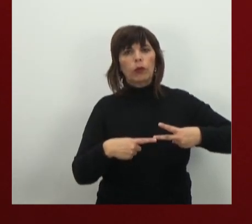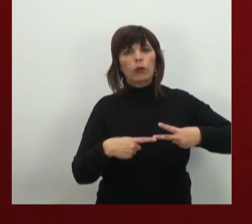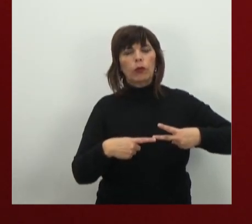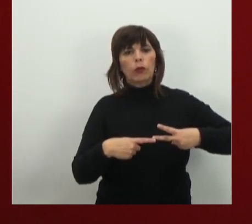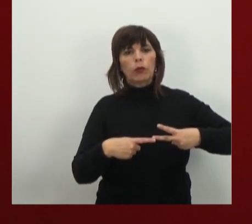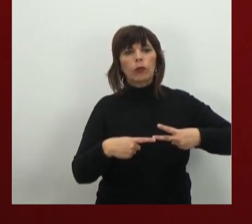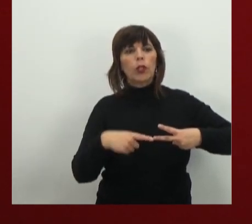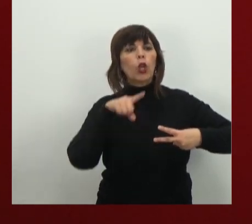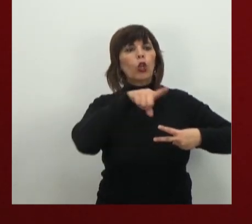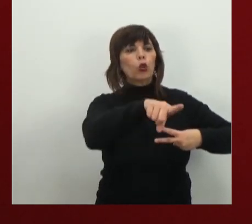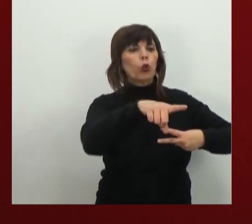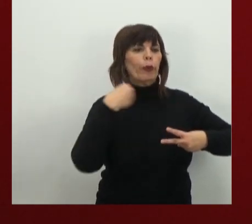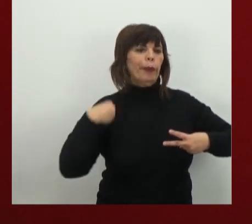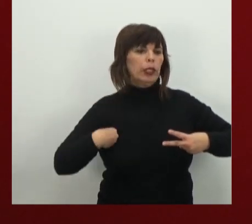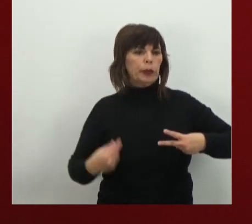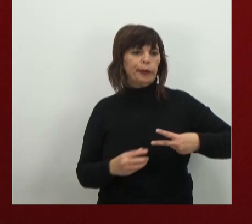Eres tú.